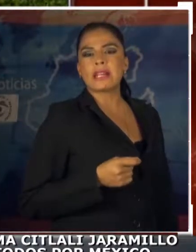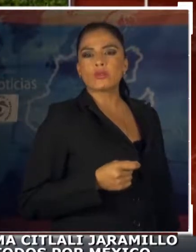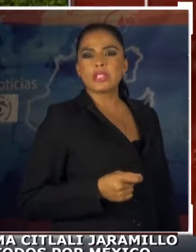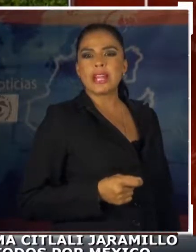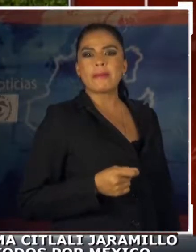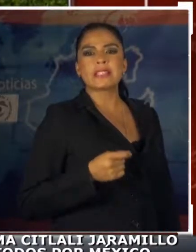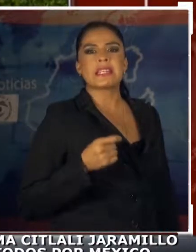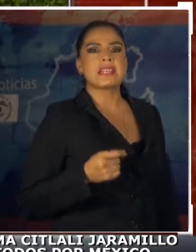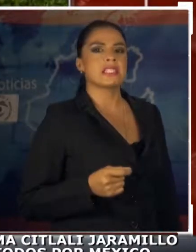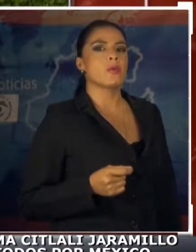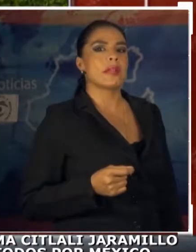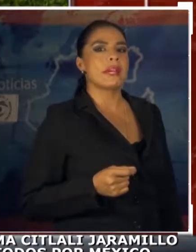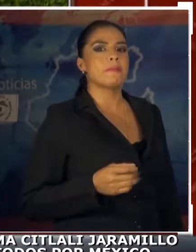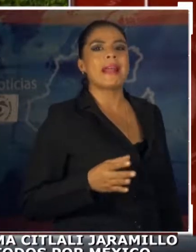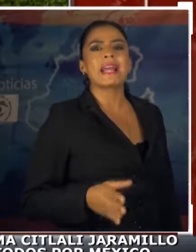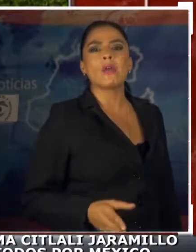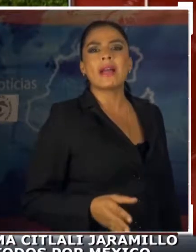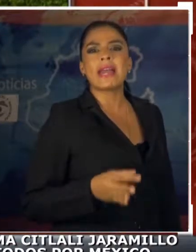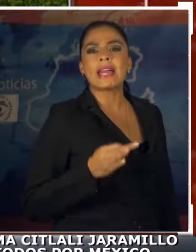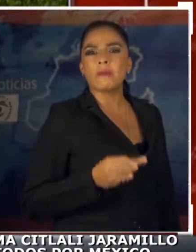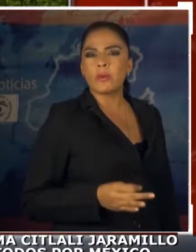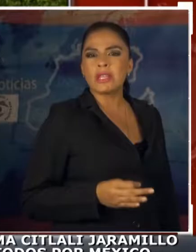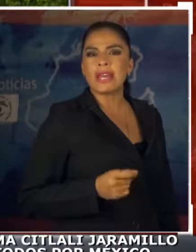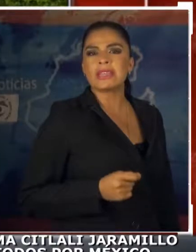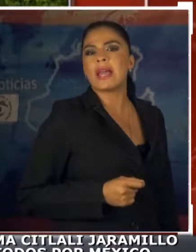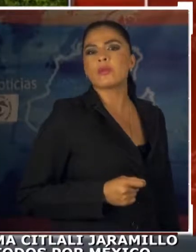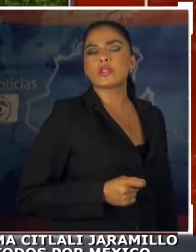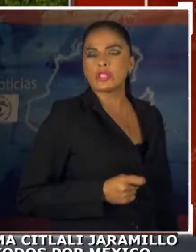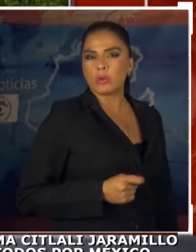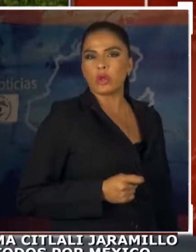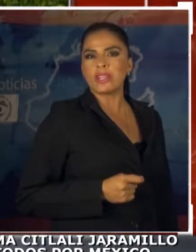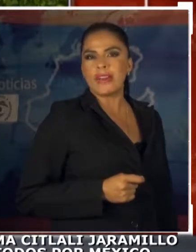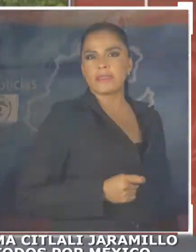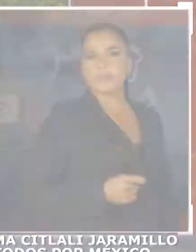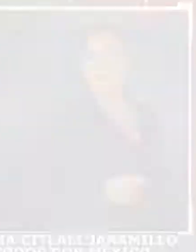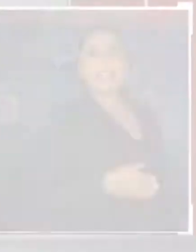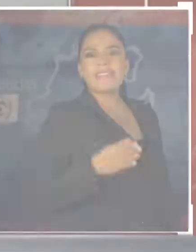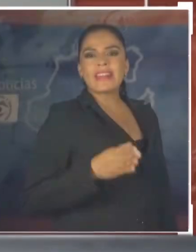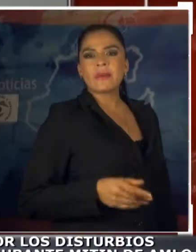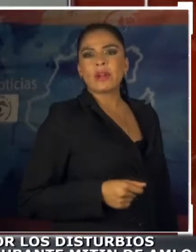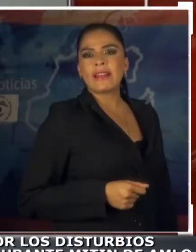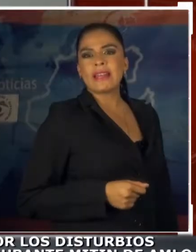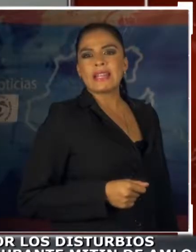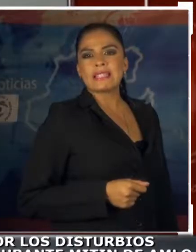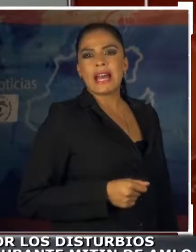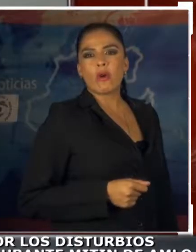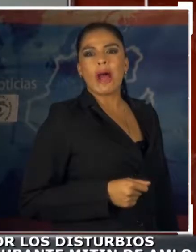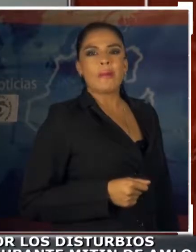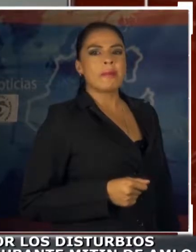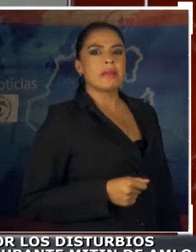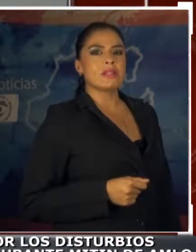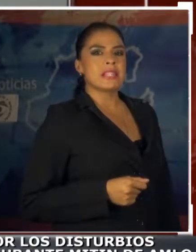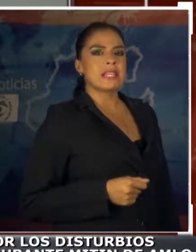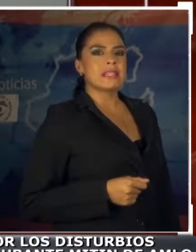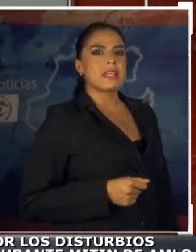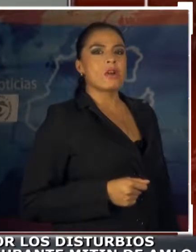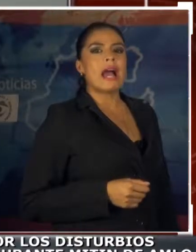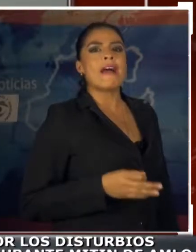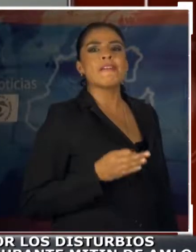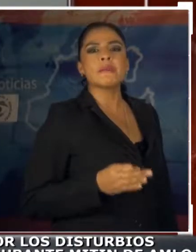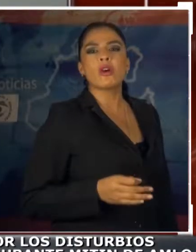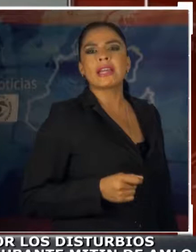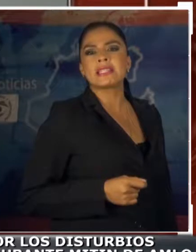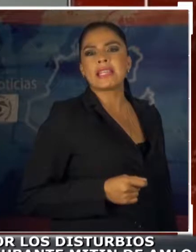trabajar para reducir la brecha de desigualdad para que no haya impunidad ni abusos de autoridad. El líder de Morena en el estado, Abraham Mendoza